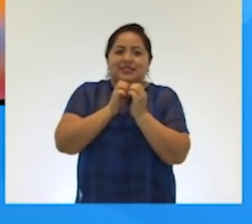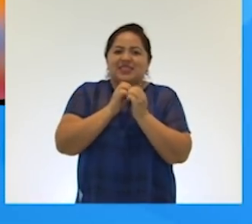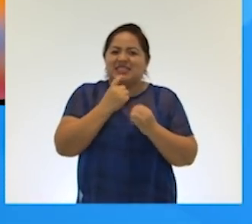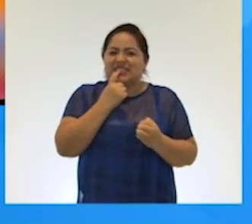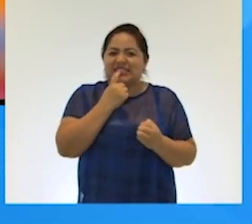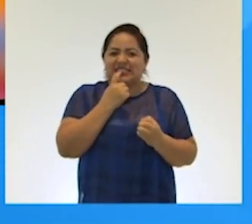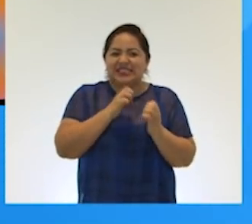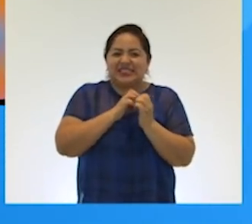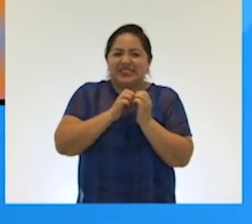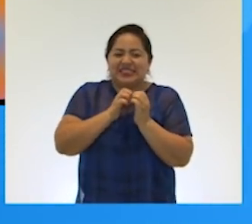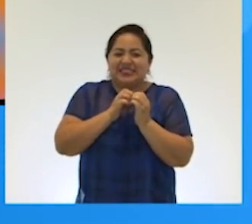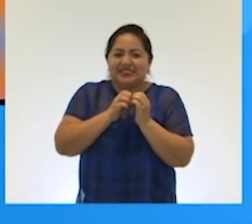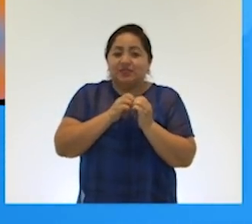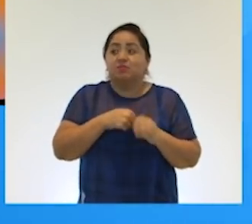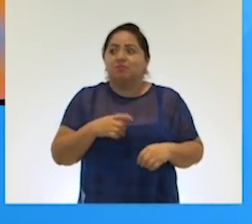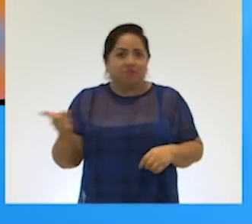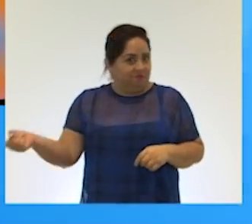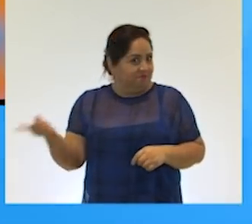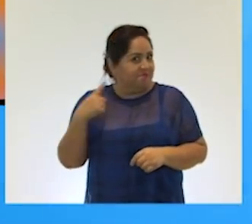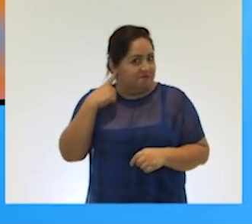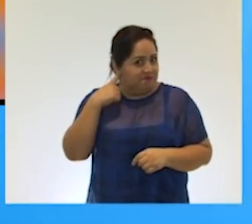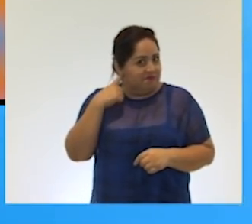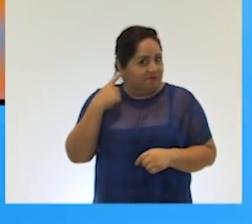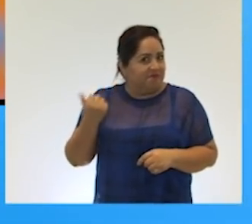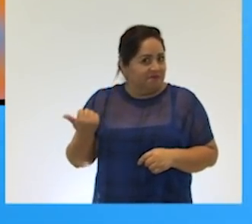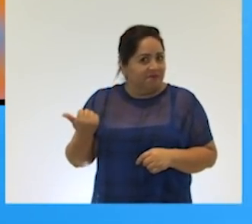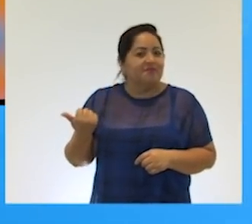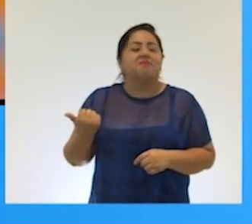ver. ¿Escucharon?